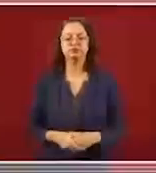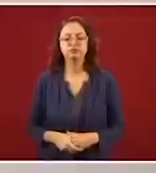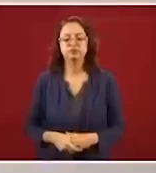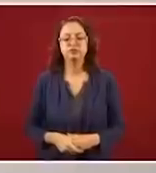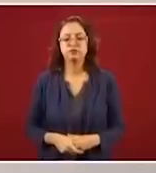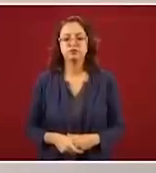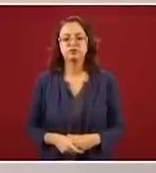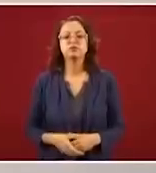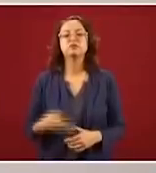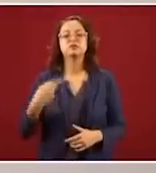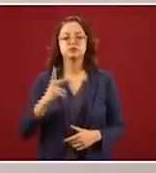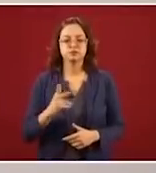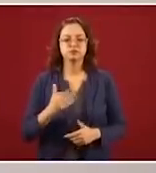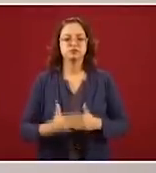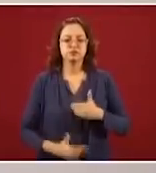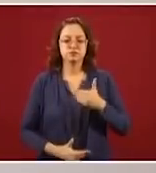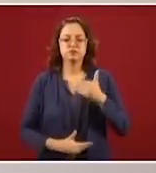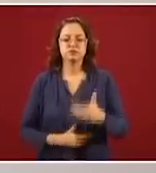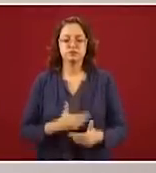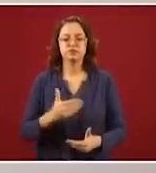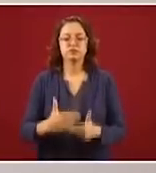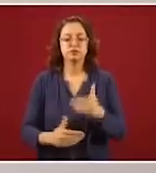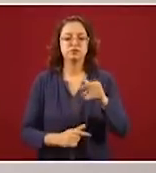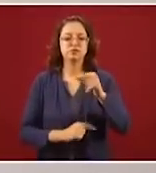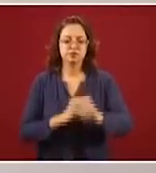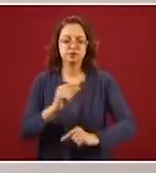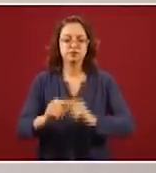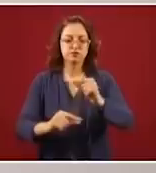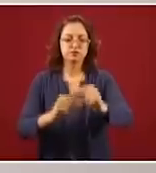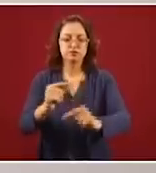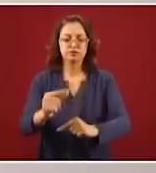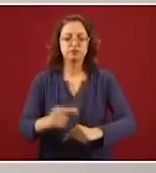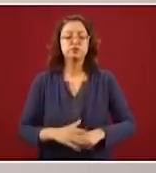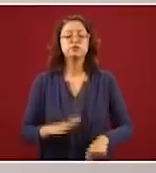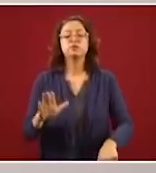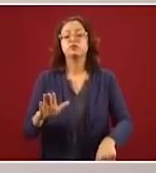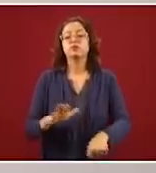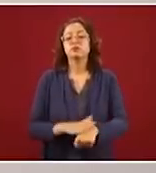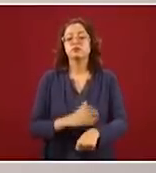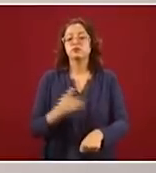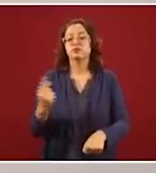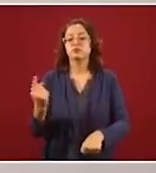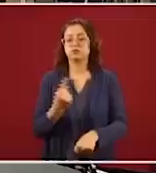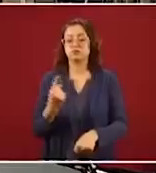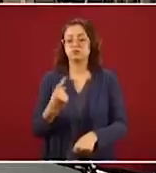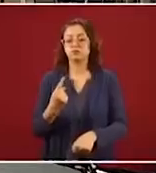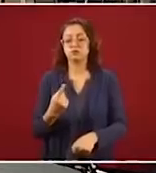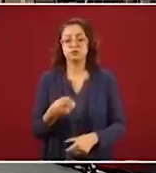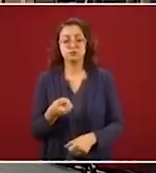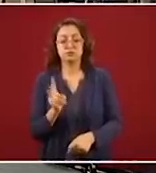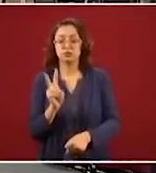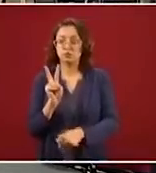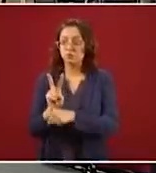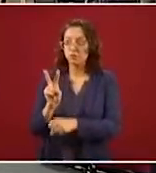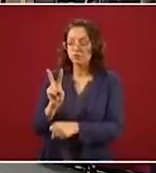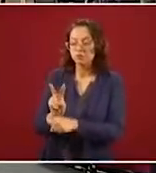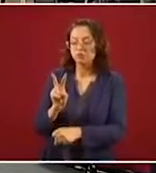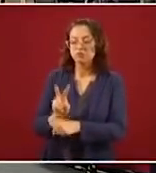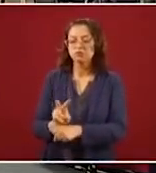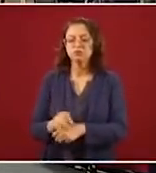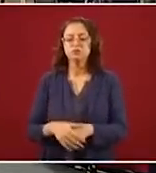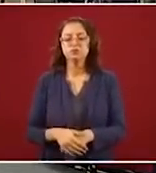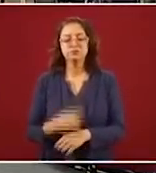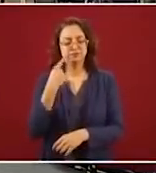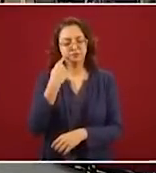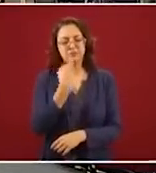Pero vamos por parte. O sea, porque aquí no es de inspección. Ah, bueno,